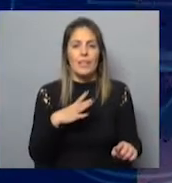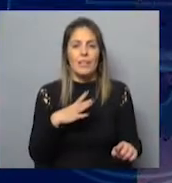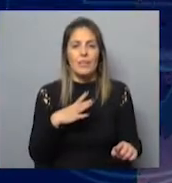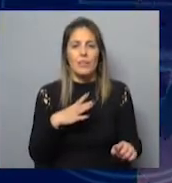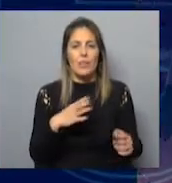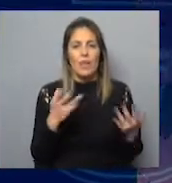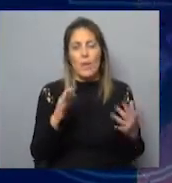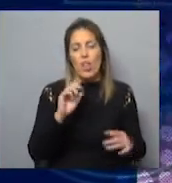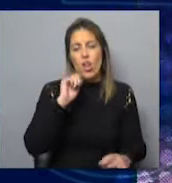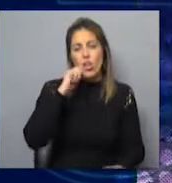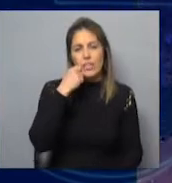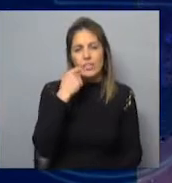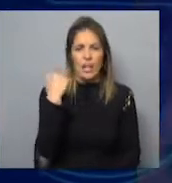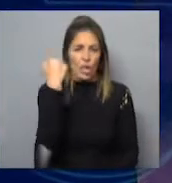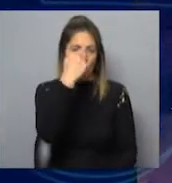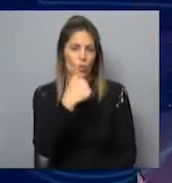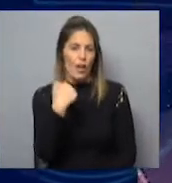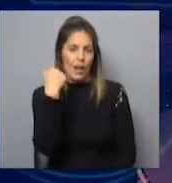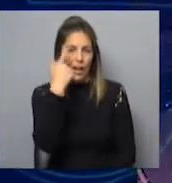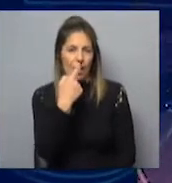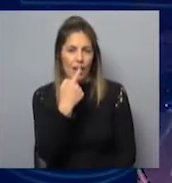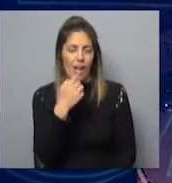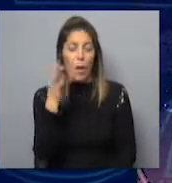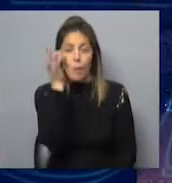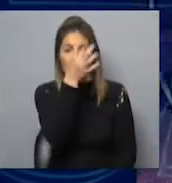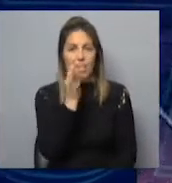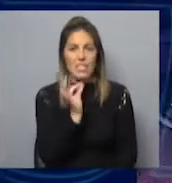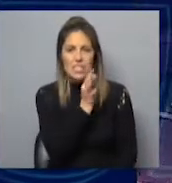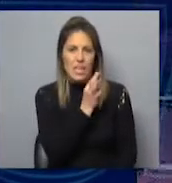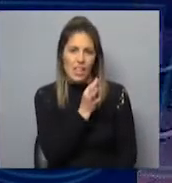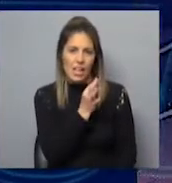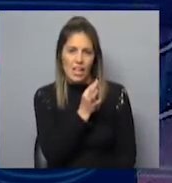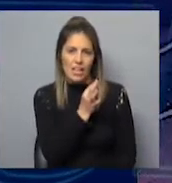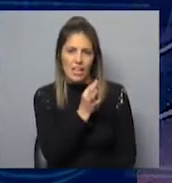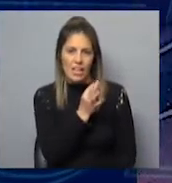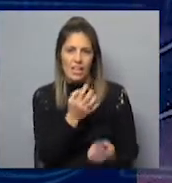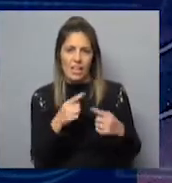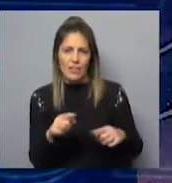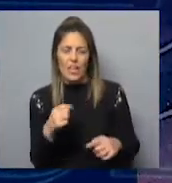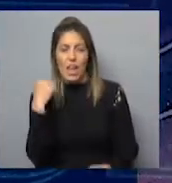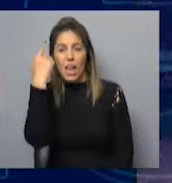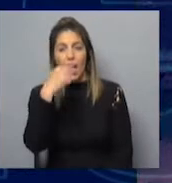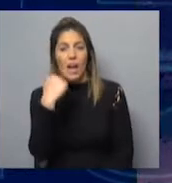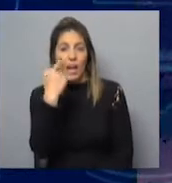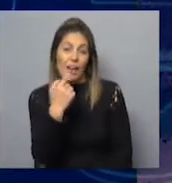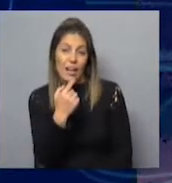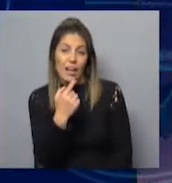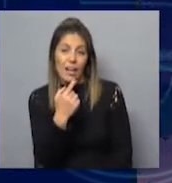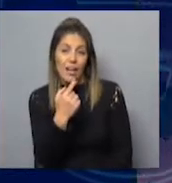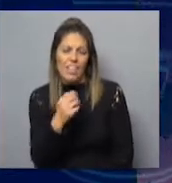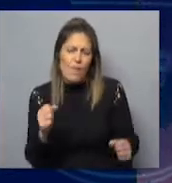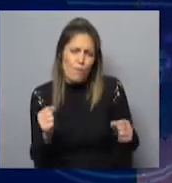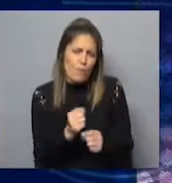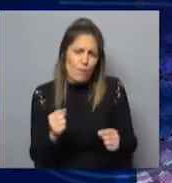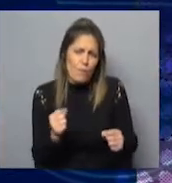agradables una cara esté maquillada qué que tener la cara de del frío